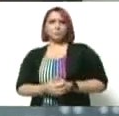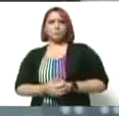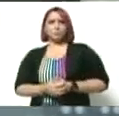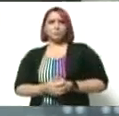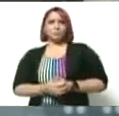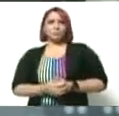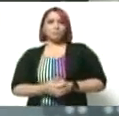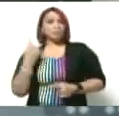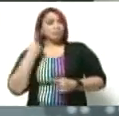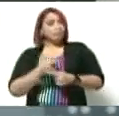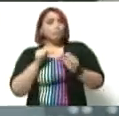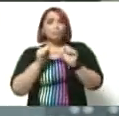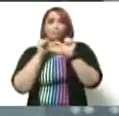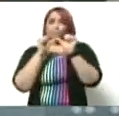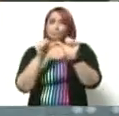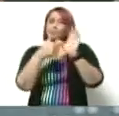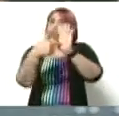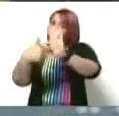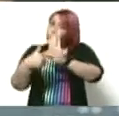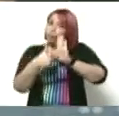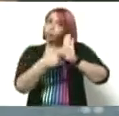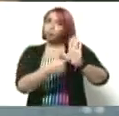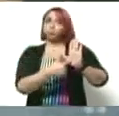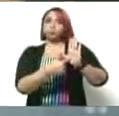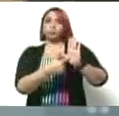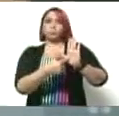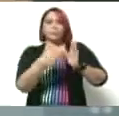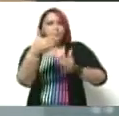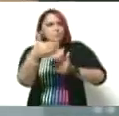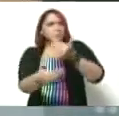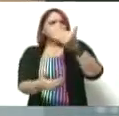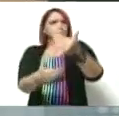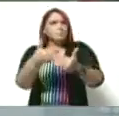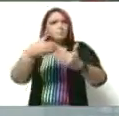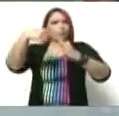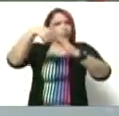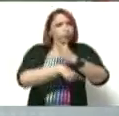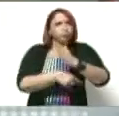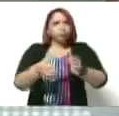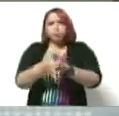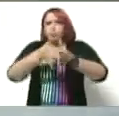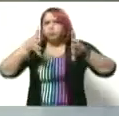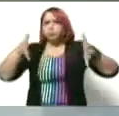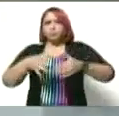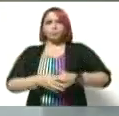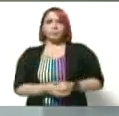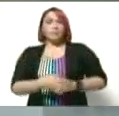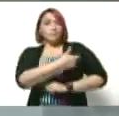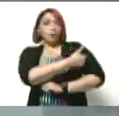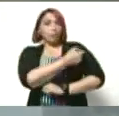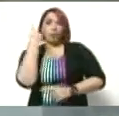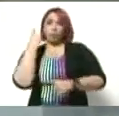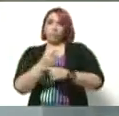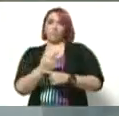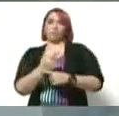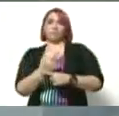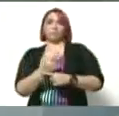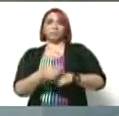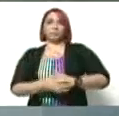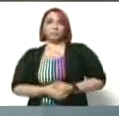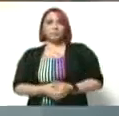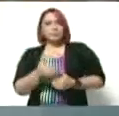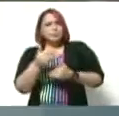hay que seguir el ejemplo para que avancemos inmensamente en la vacunación y bueno